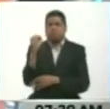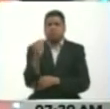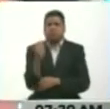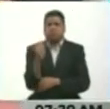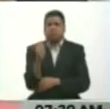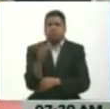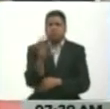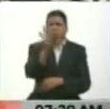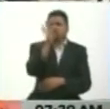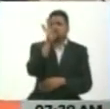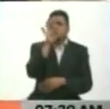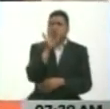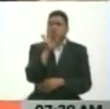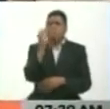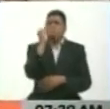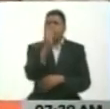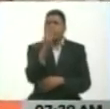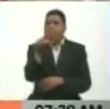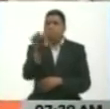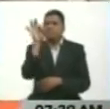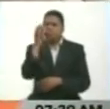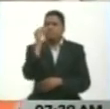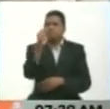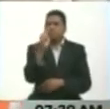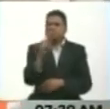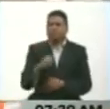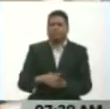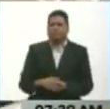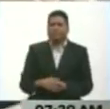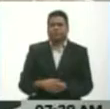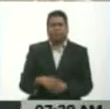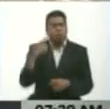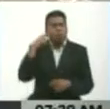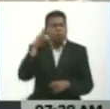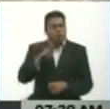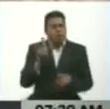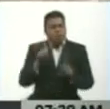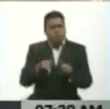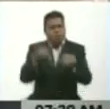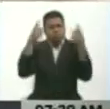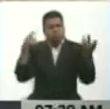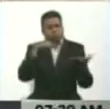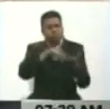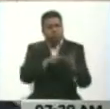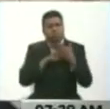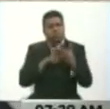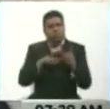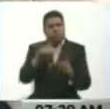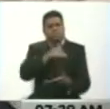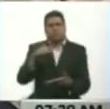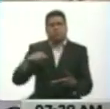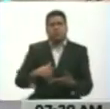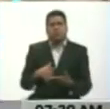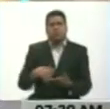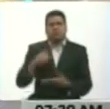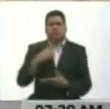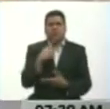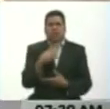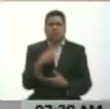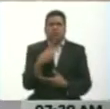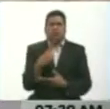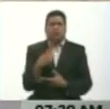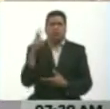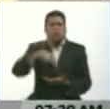violencia después por mucho tiempo en el país. Diputado, hoy revisamos medios de comunicación privados y se habla de represión, se habla de gas lacrimógenos, de que no se le